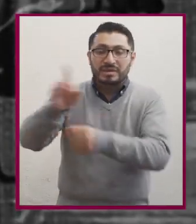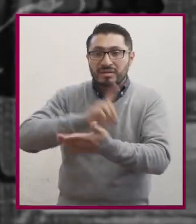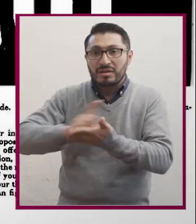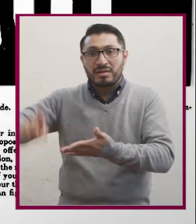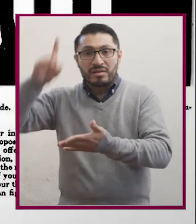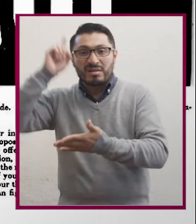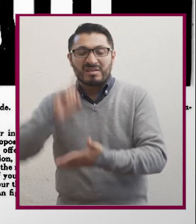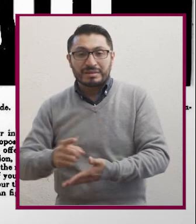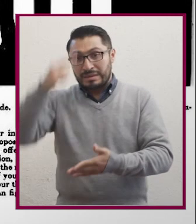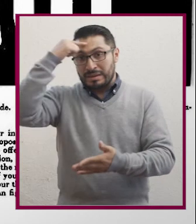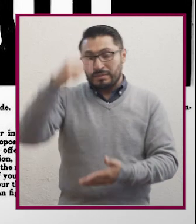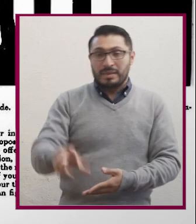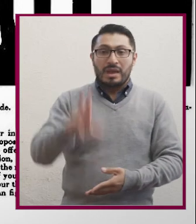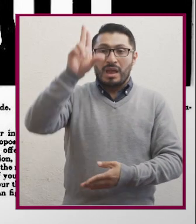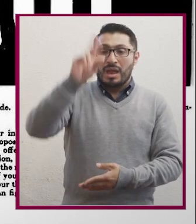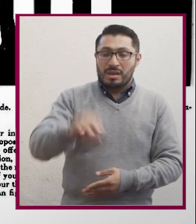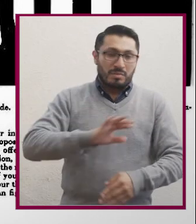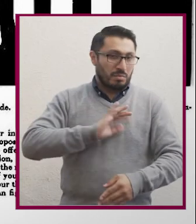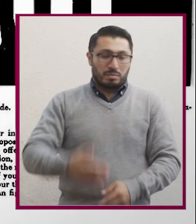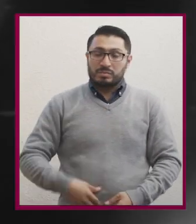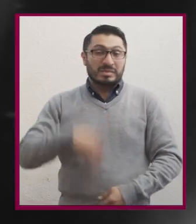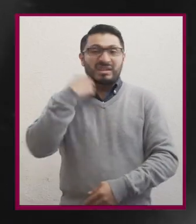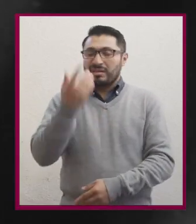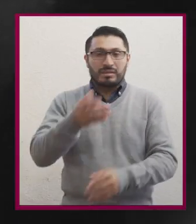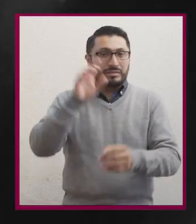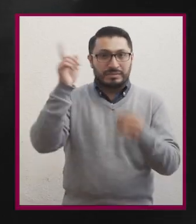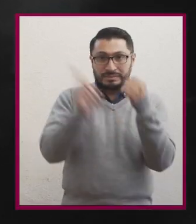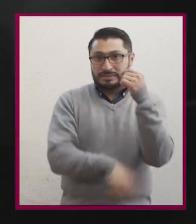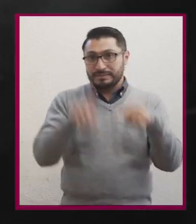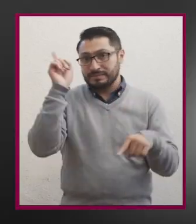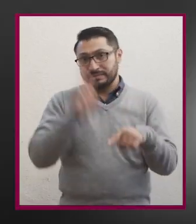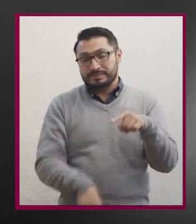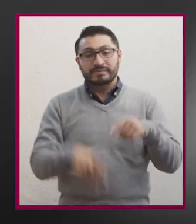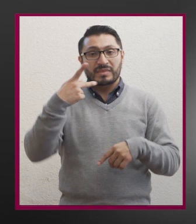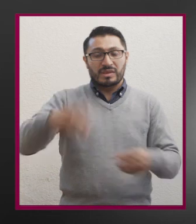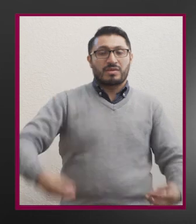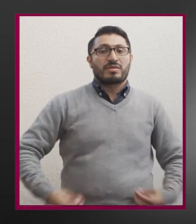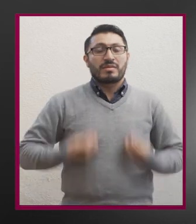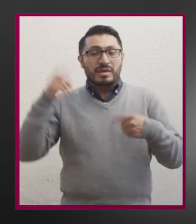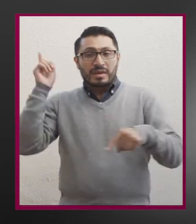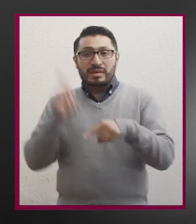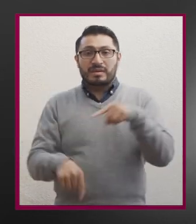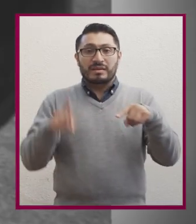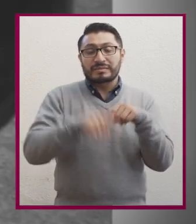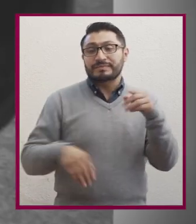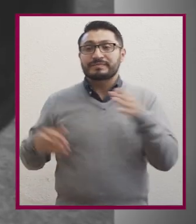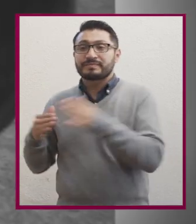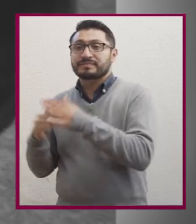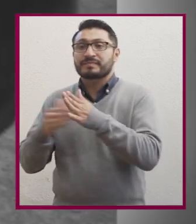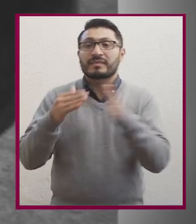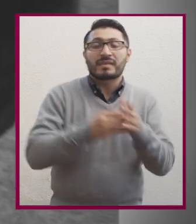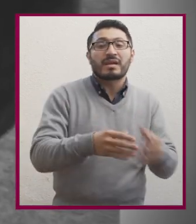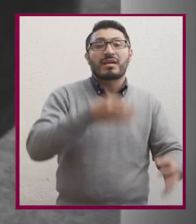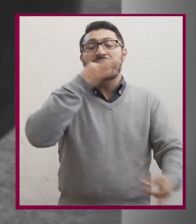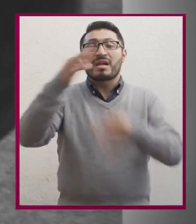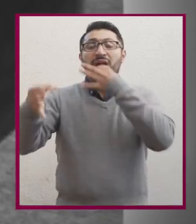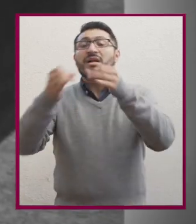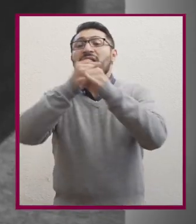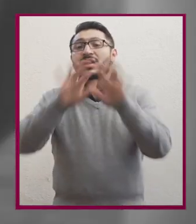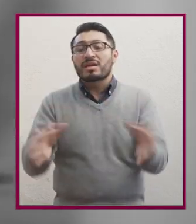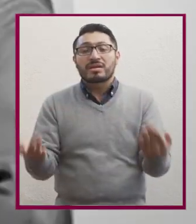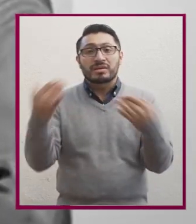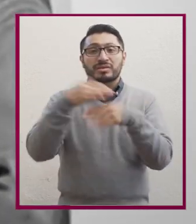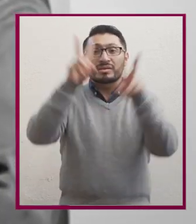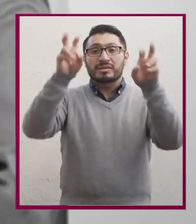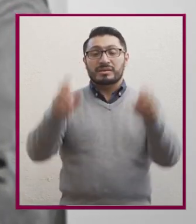las mujeres a evitar embarazos no deseados. A lo largo de su vida se dedicó a eliminar las barreras para dar información a mujeres sobre